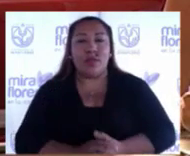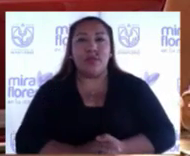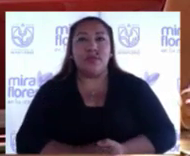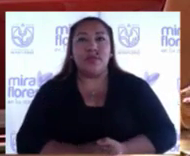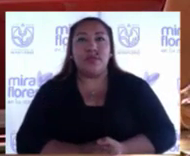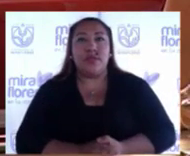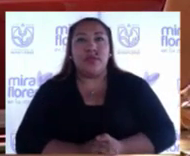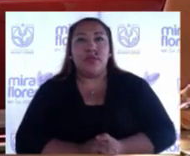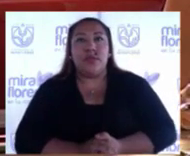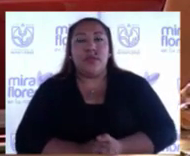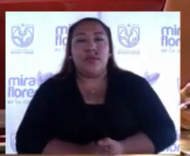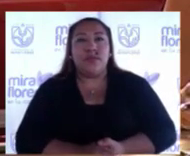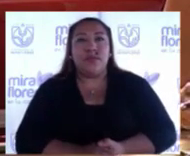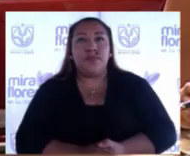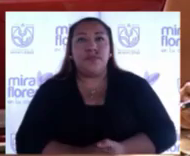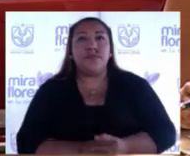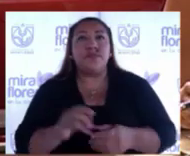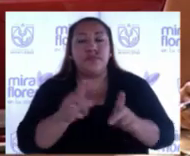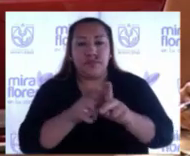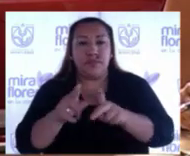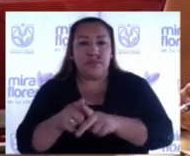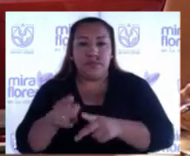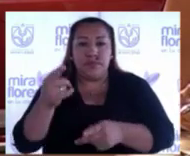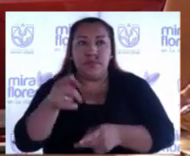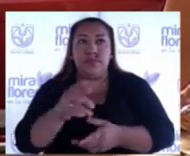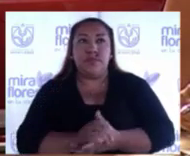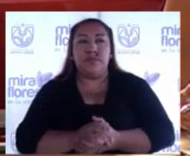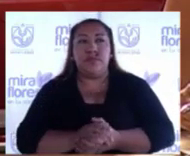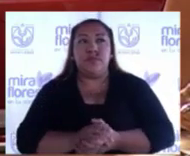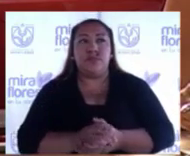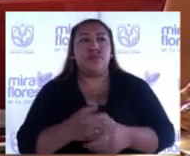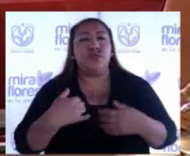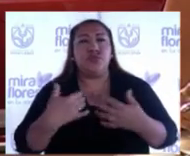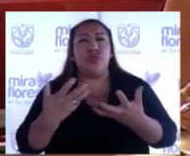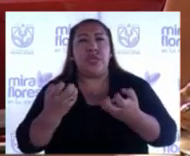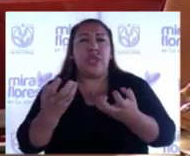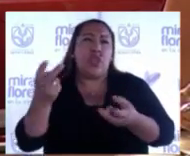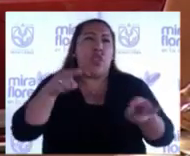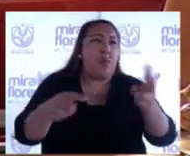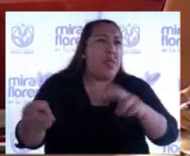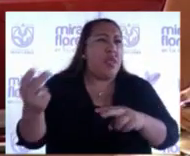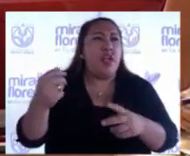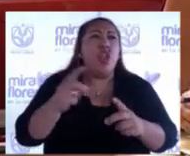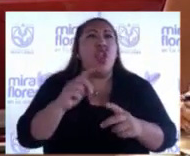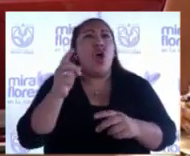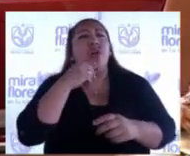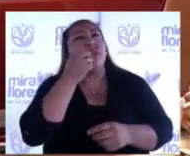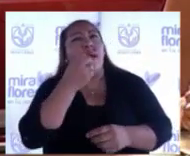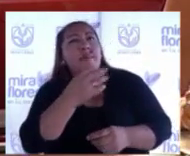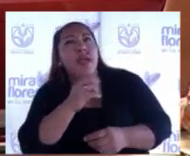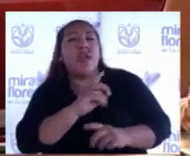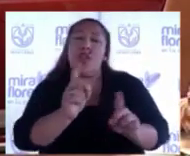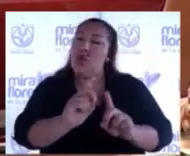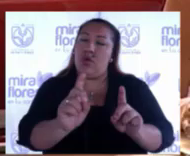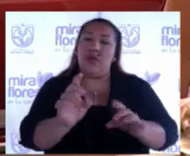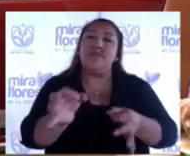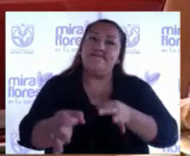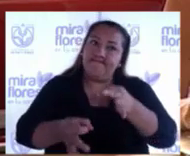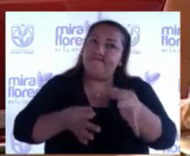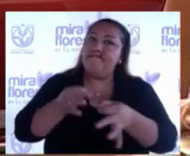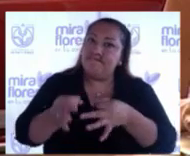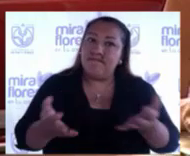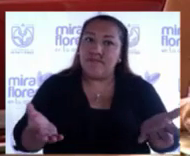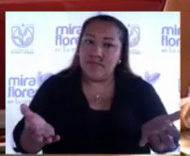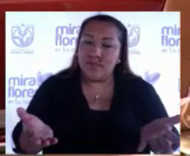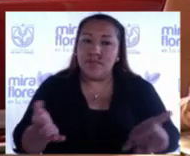día. Inclusive, y esto sin ningún ánimo de justificar este tipo de acciones,